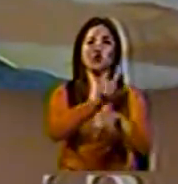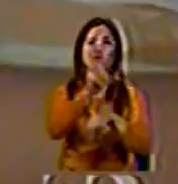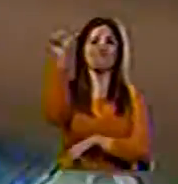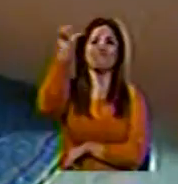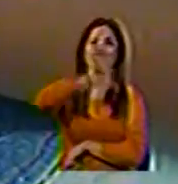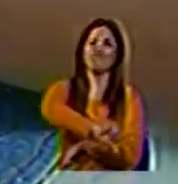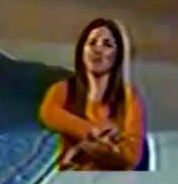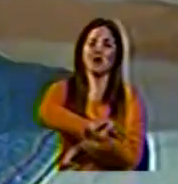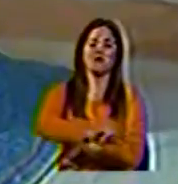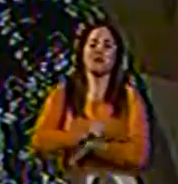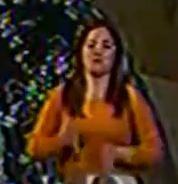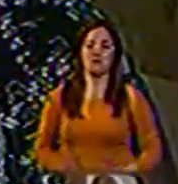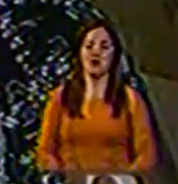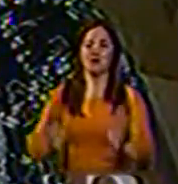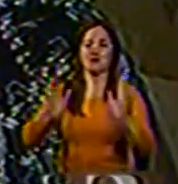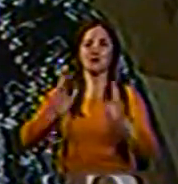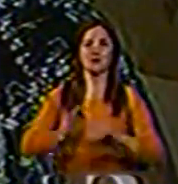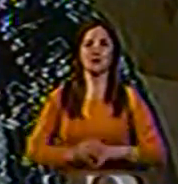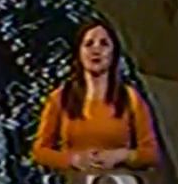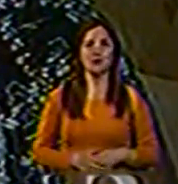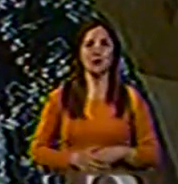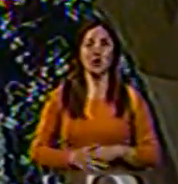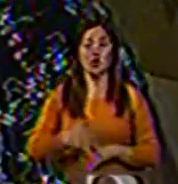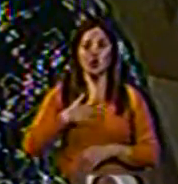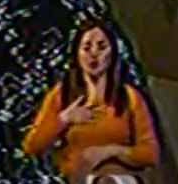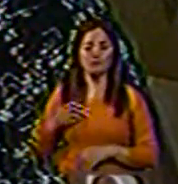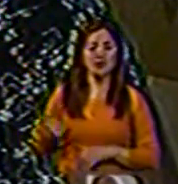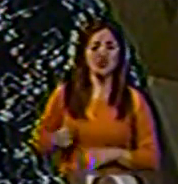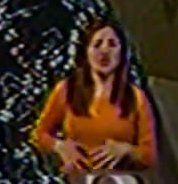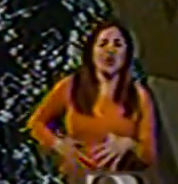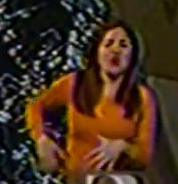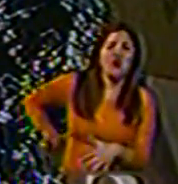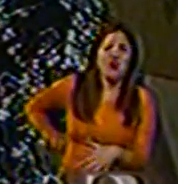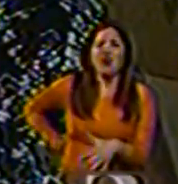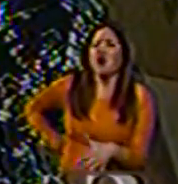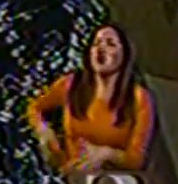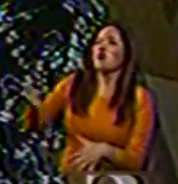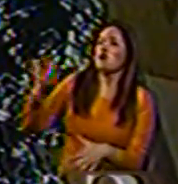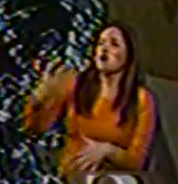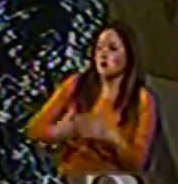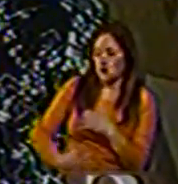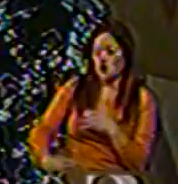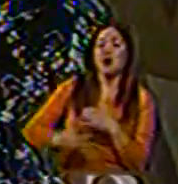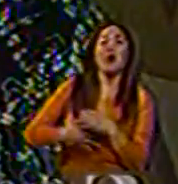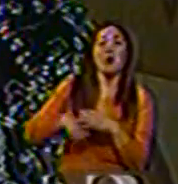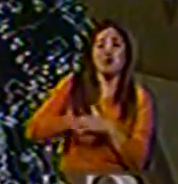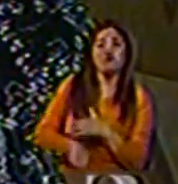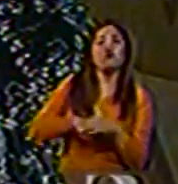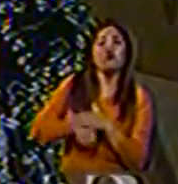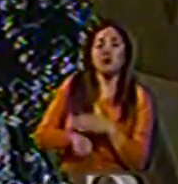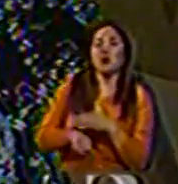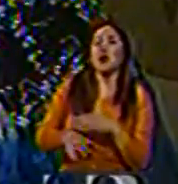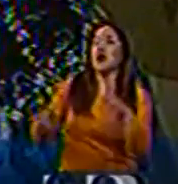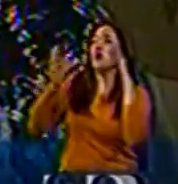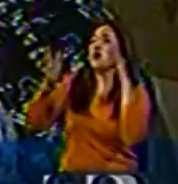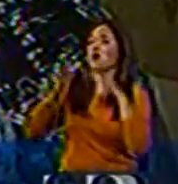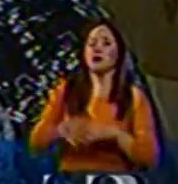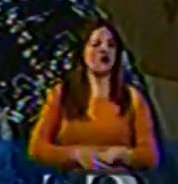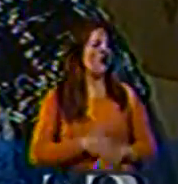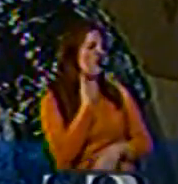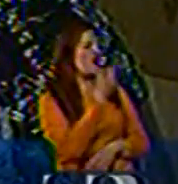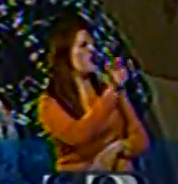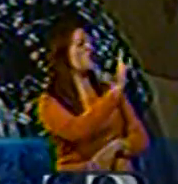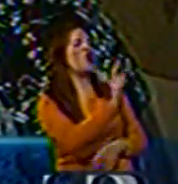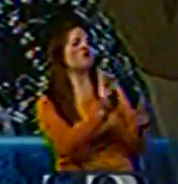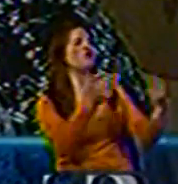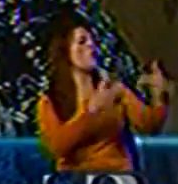desde su nacimiento y llegar a unos irresponsables y solamente porque no le dio la gana atenderme porque no fue otra cosa pienso hay una